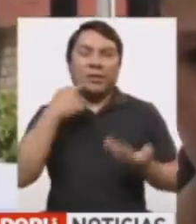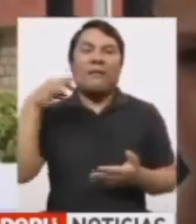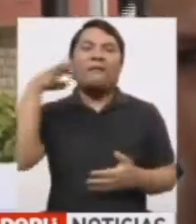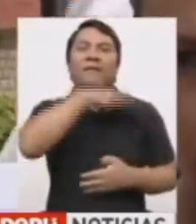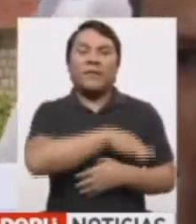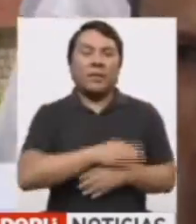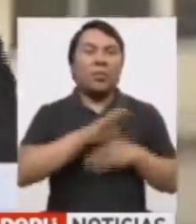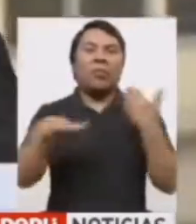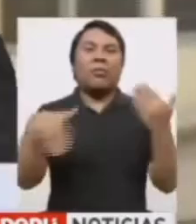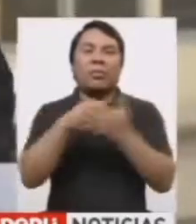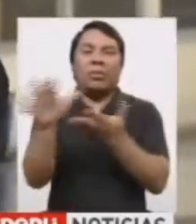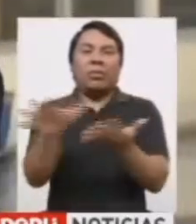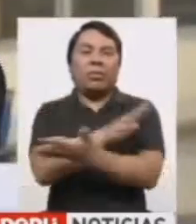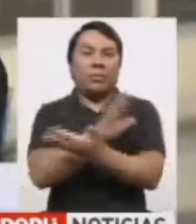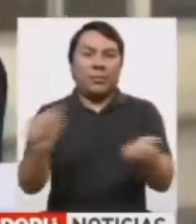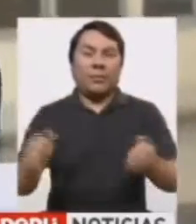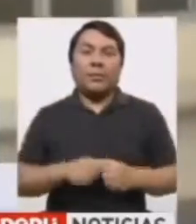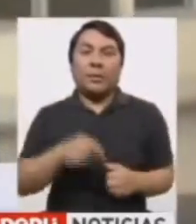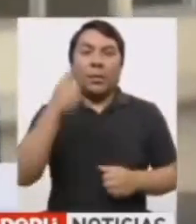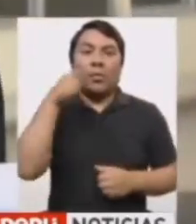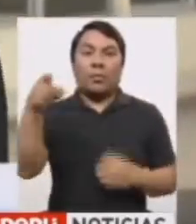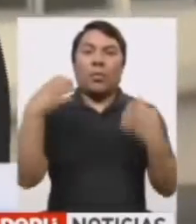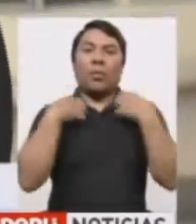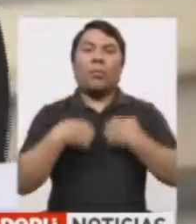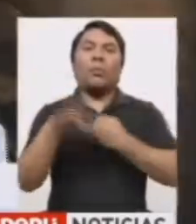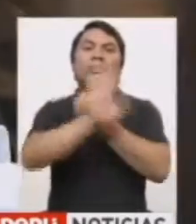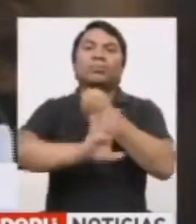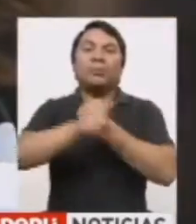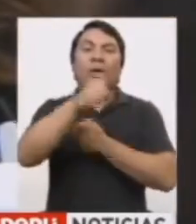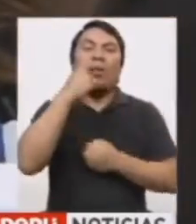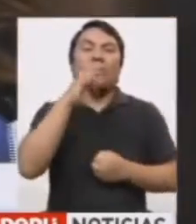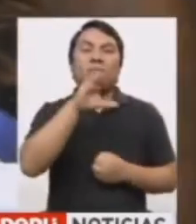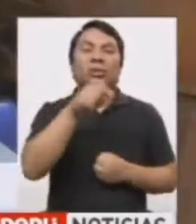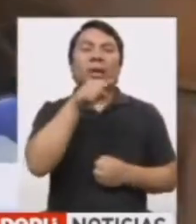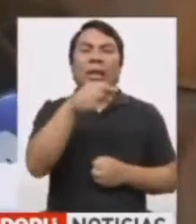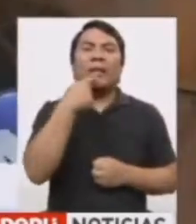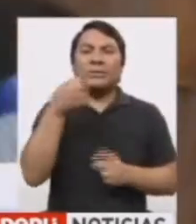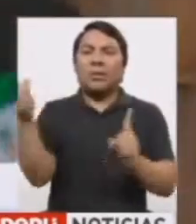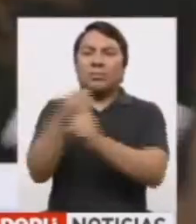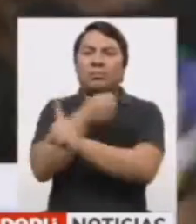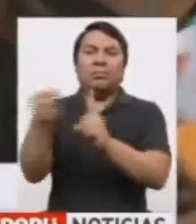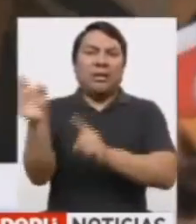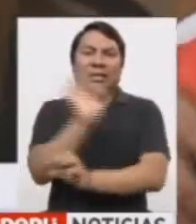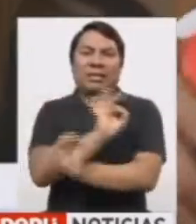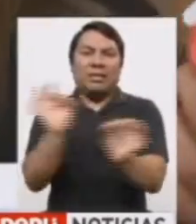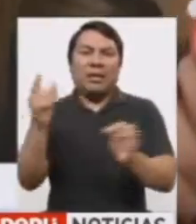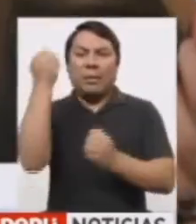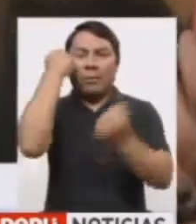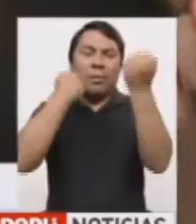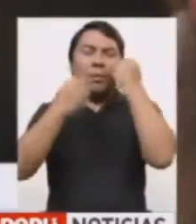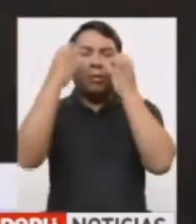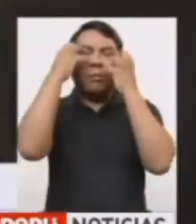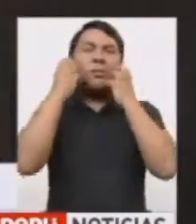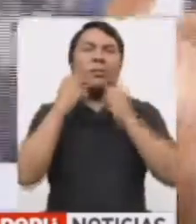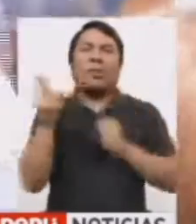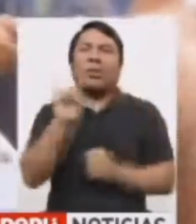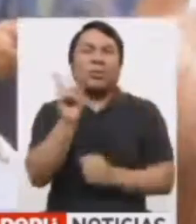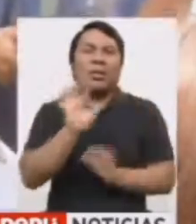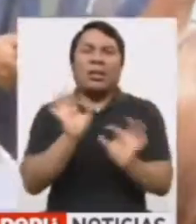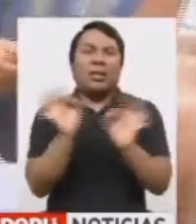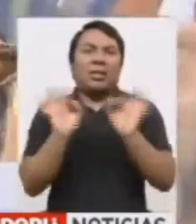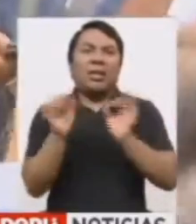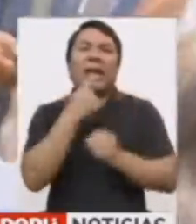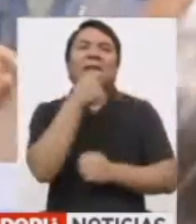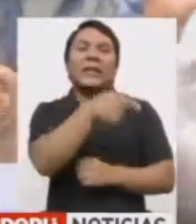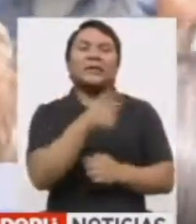lo contamina. El defensor negó que su cliente haya golpeado a su expareja Lady Guillén hasta desfigurarla, como ella denunció.